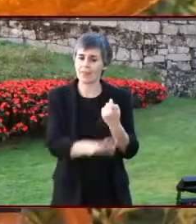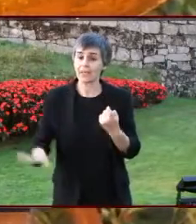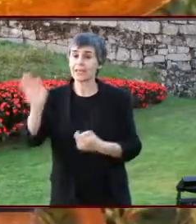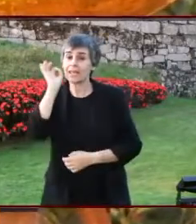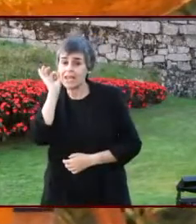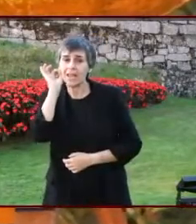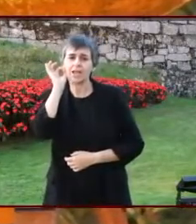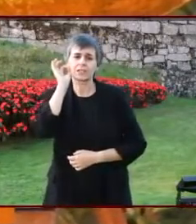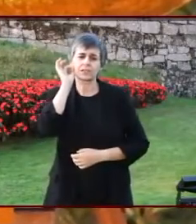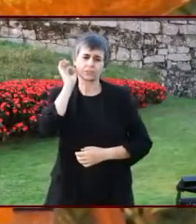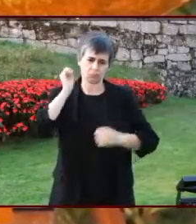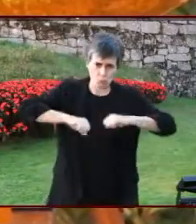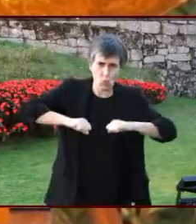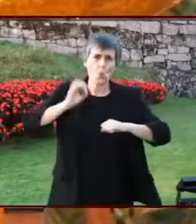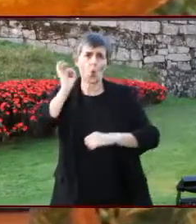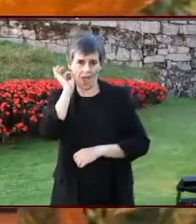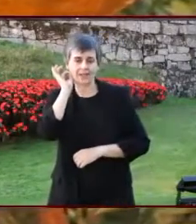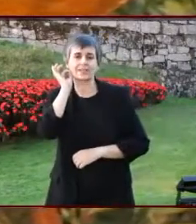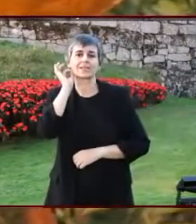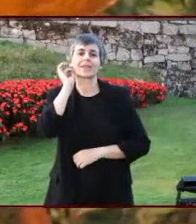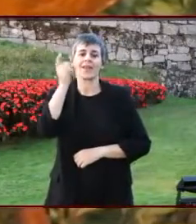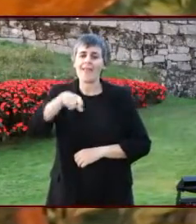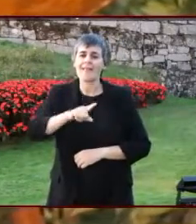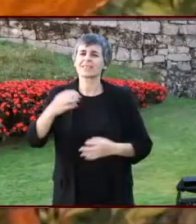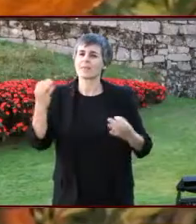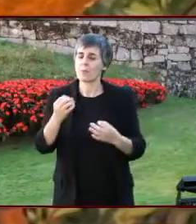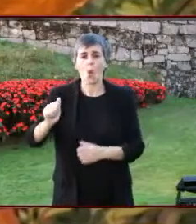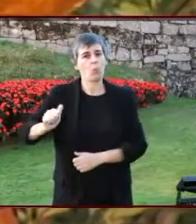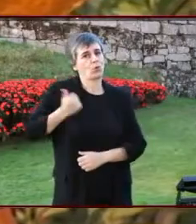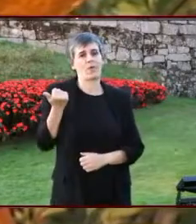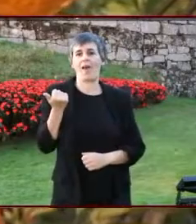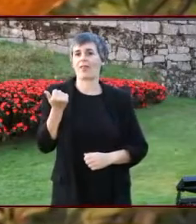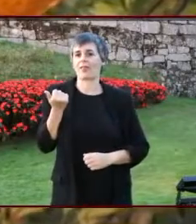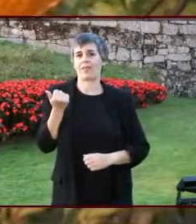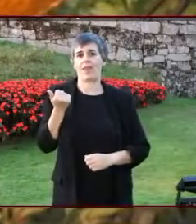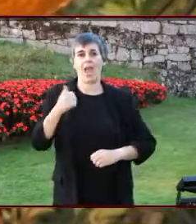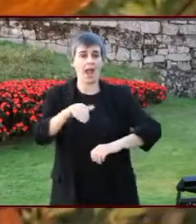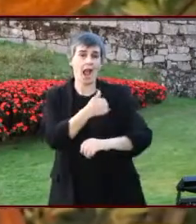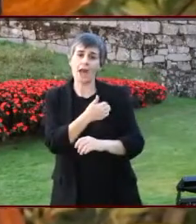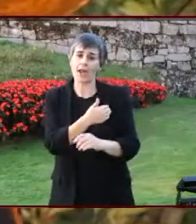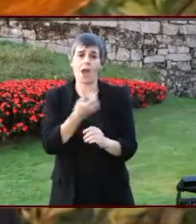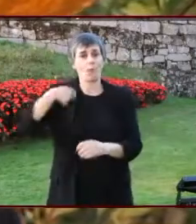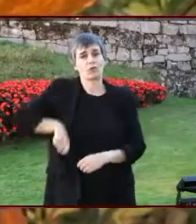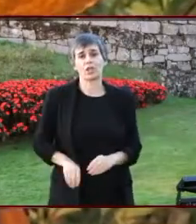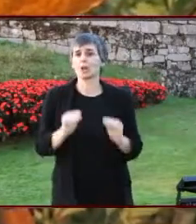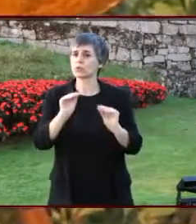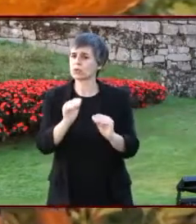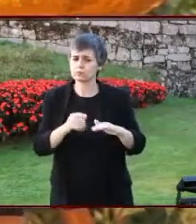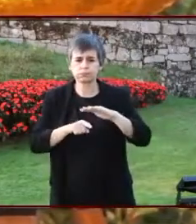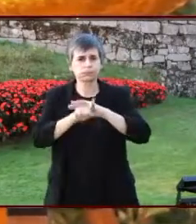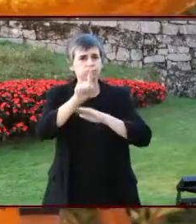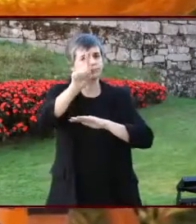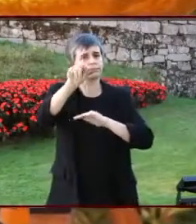as mozas teñan a oportunidade de construir a súa carreira profesional na